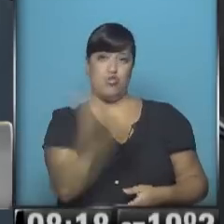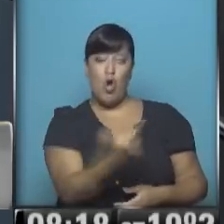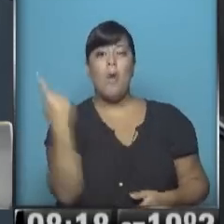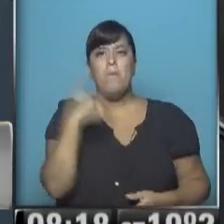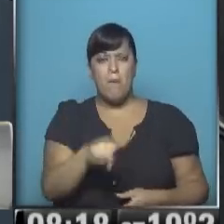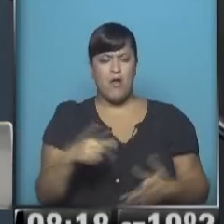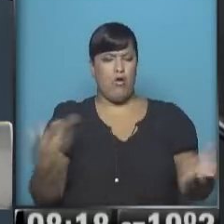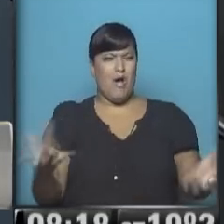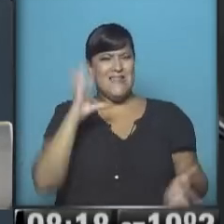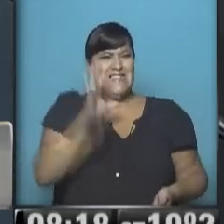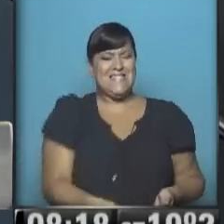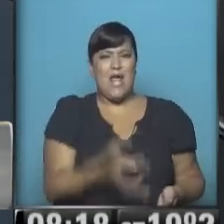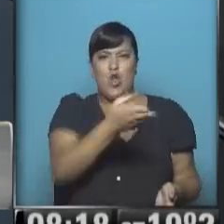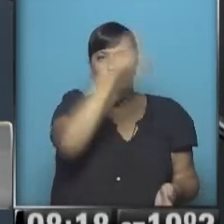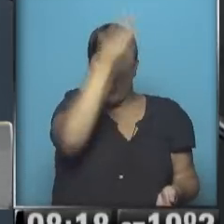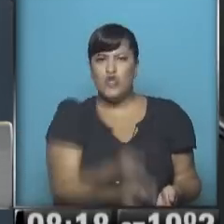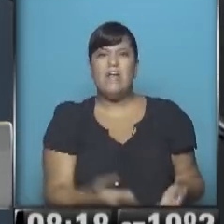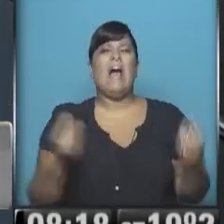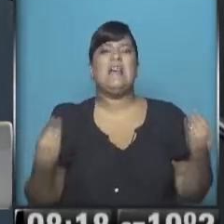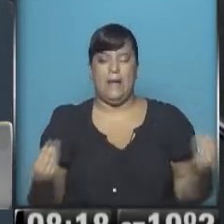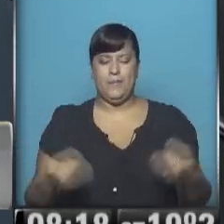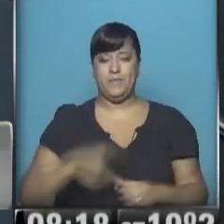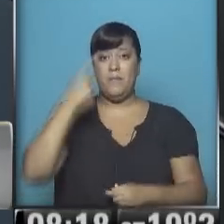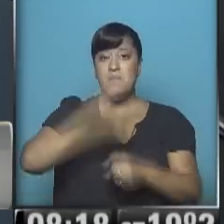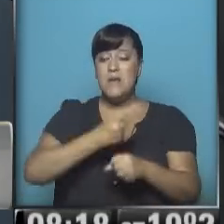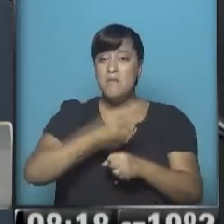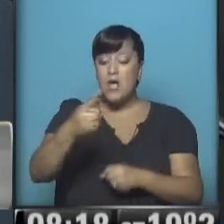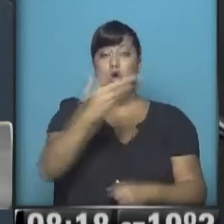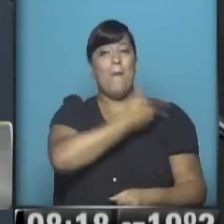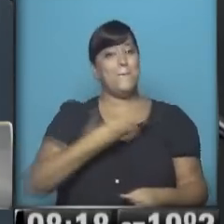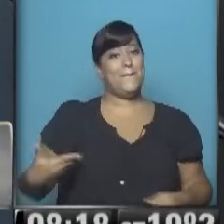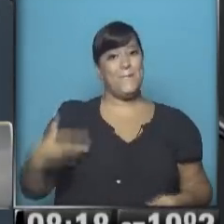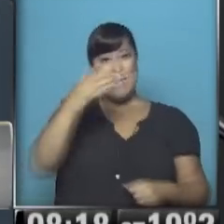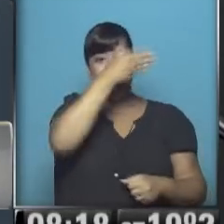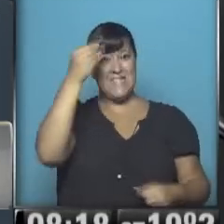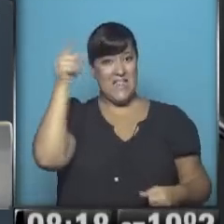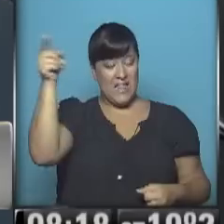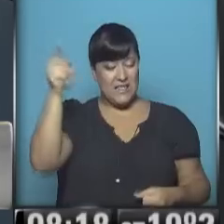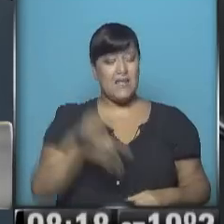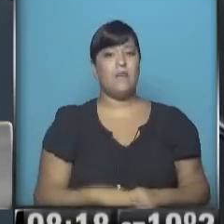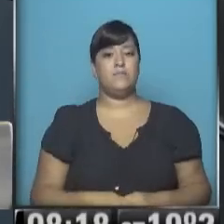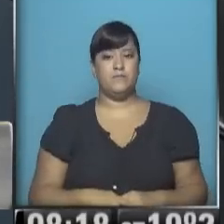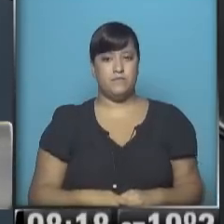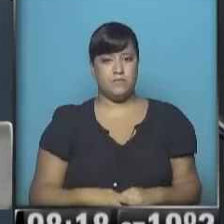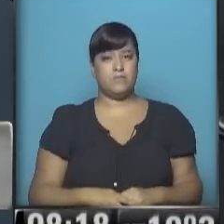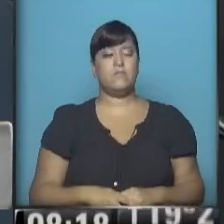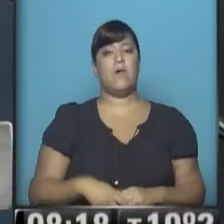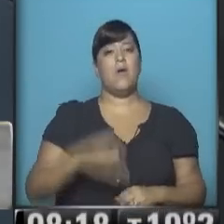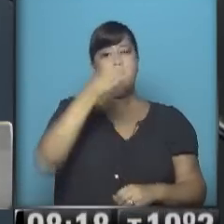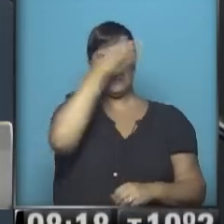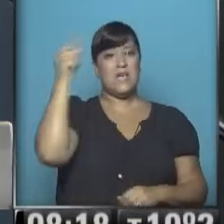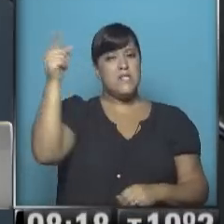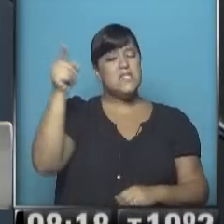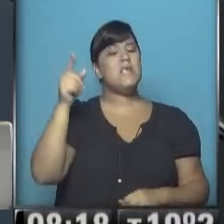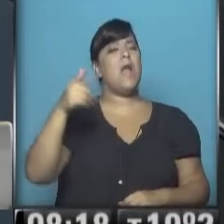absolutamente claro y manifiesto es lo siguiente primero la presidenta Cristina Fernández de kirner ha sido